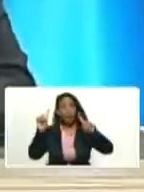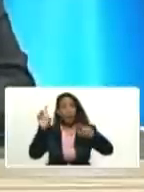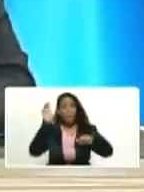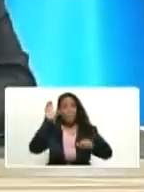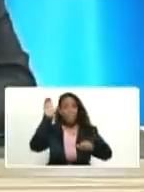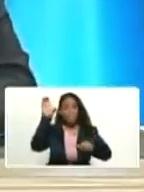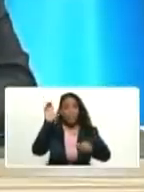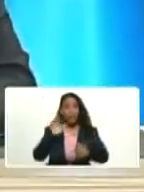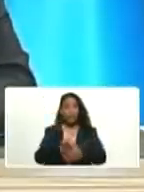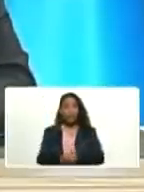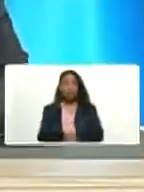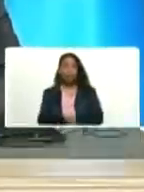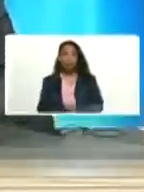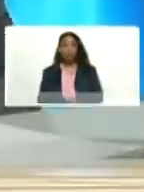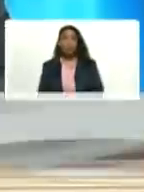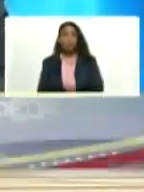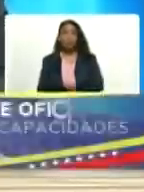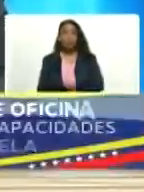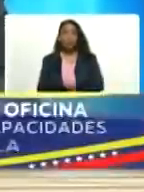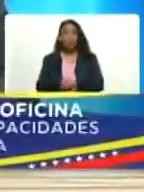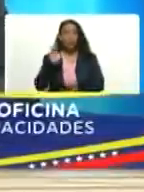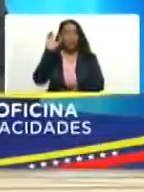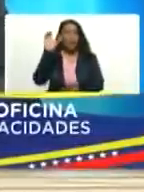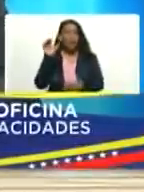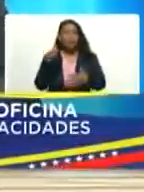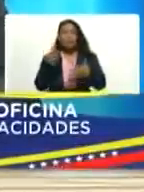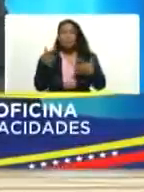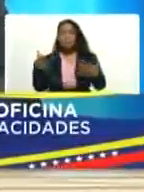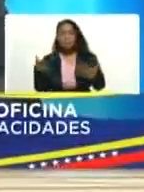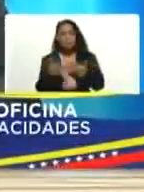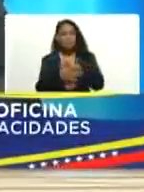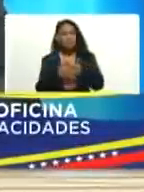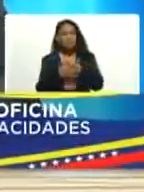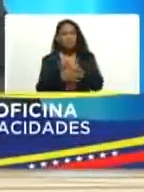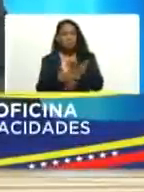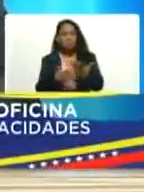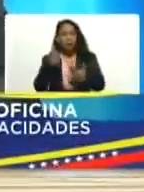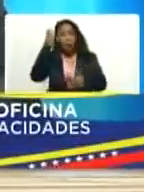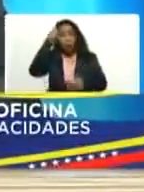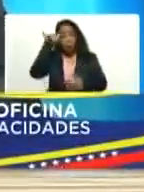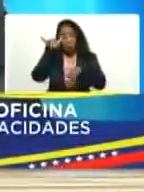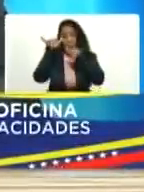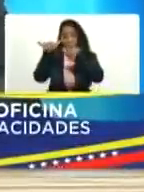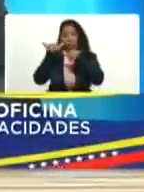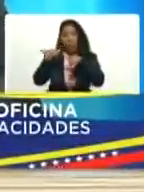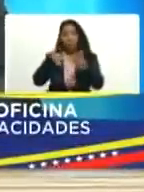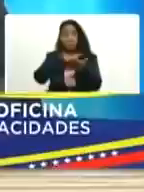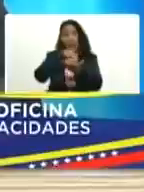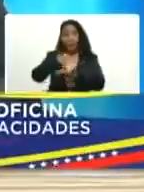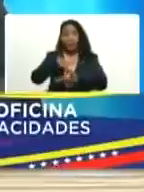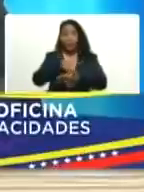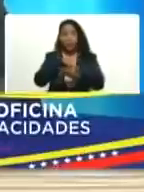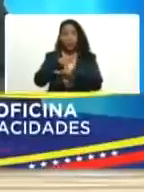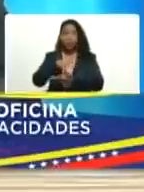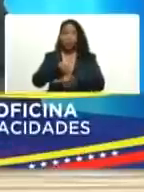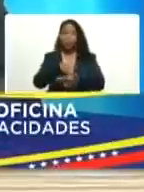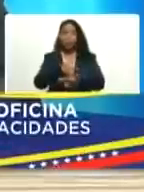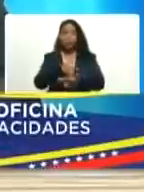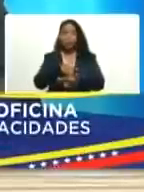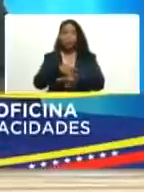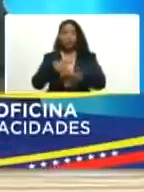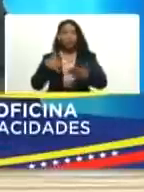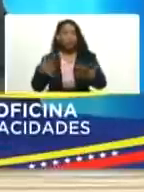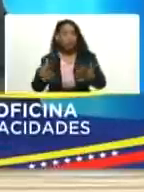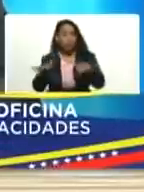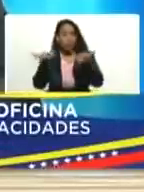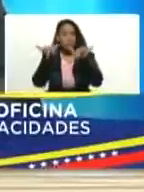distinto, de un Estado donde el pueblo sea el protagonista de